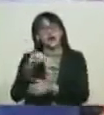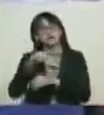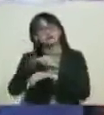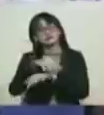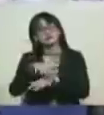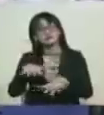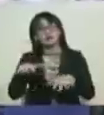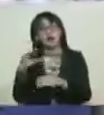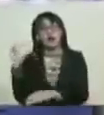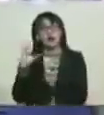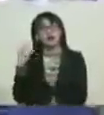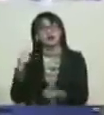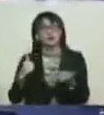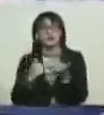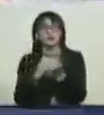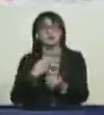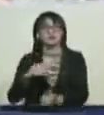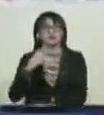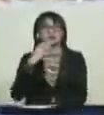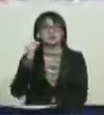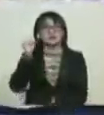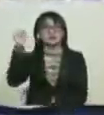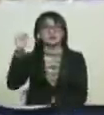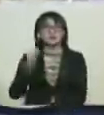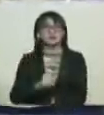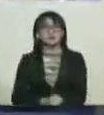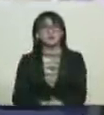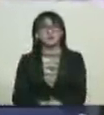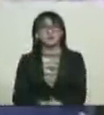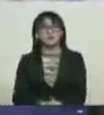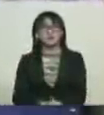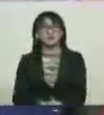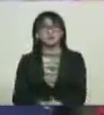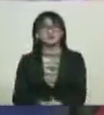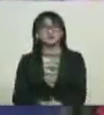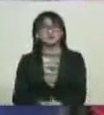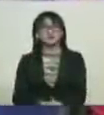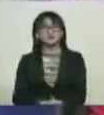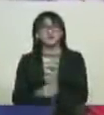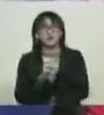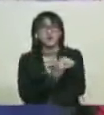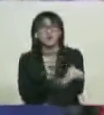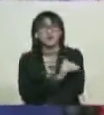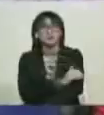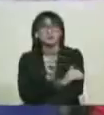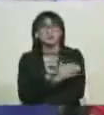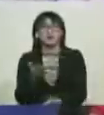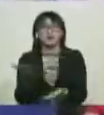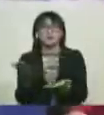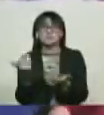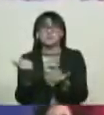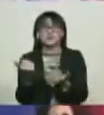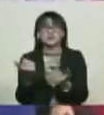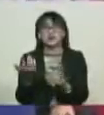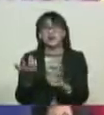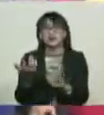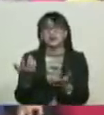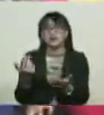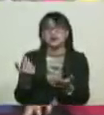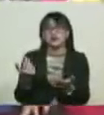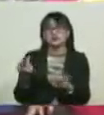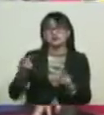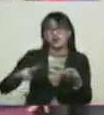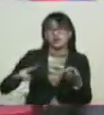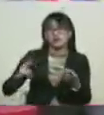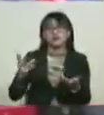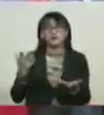calles, apoyando al presidente Nicolás Maduro. Es por ello que la oposición está pidiendo tregua, porque ellos saben que por la